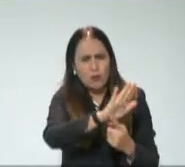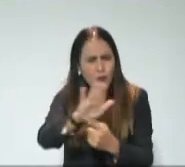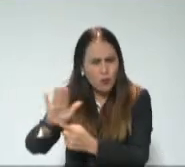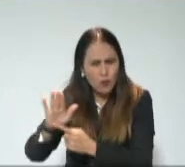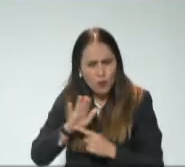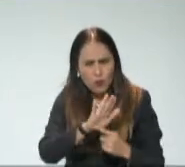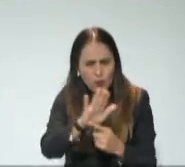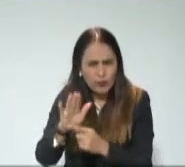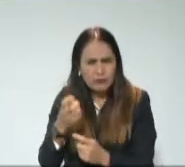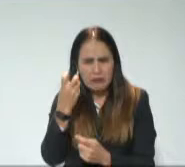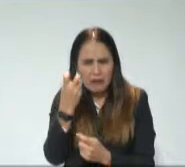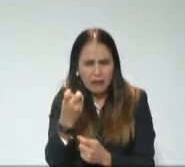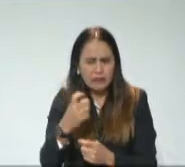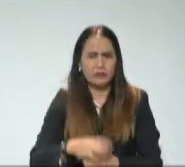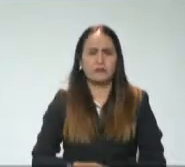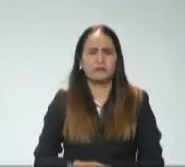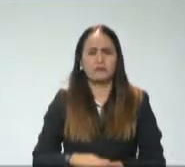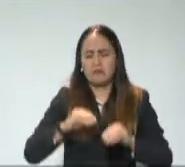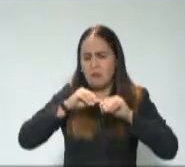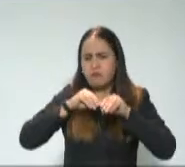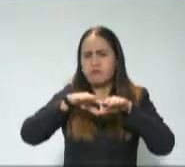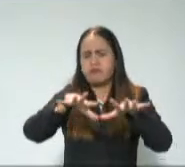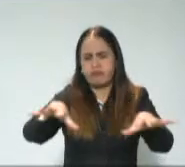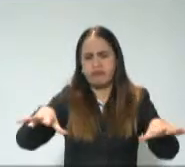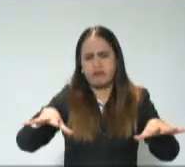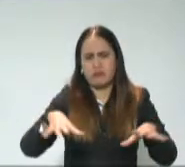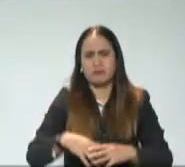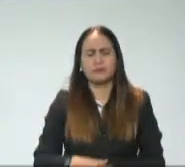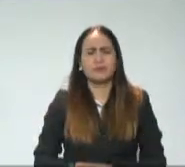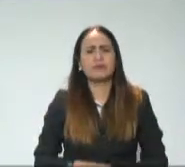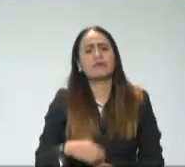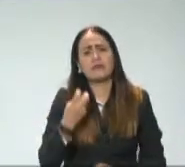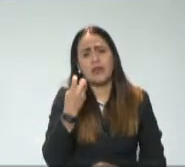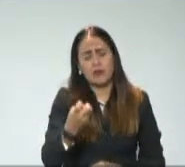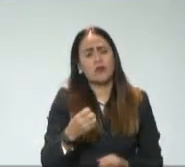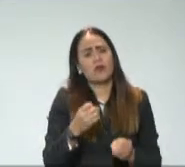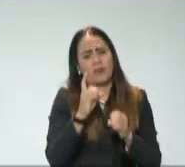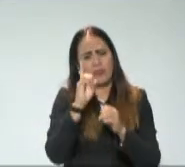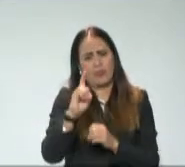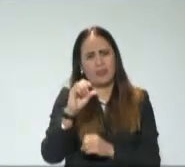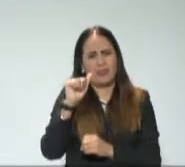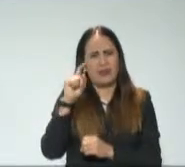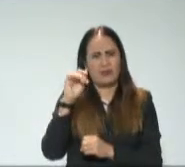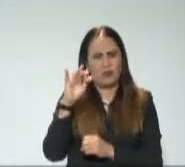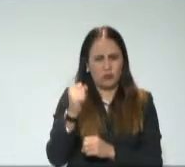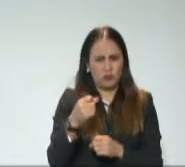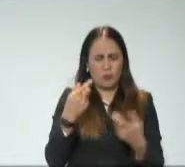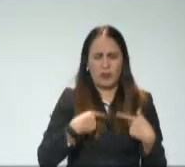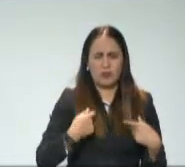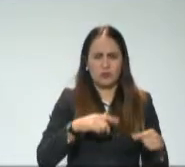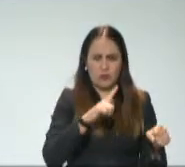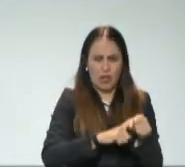distintos individuos y que se hace pública obviamente cuidando los datos